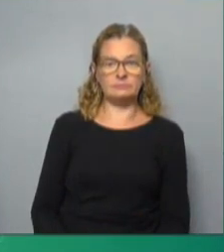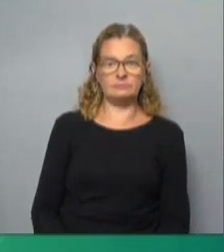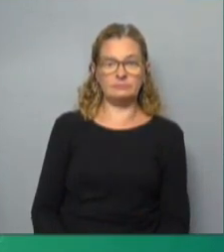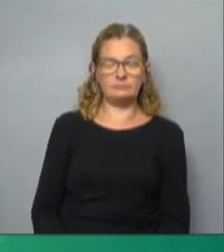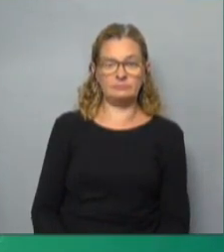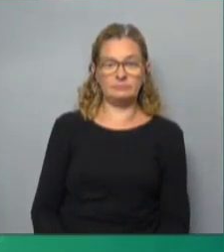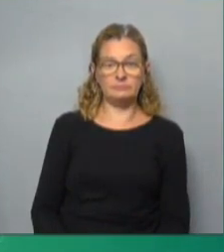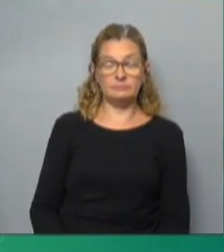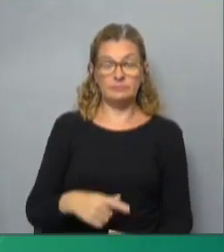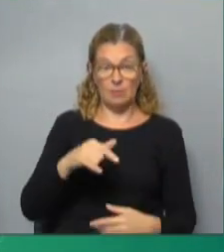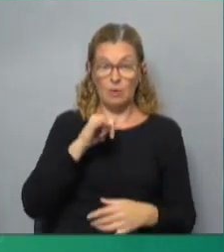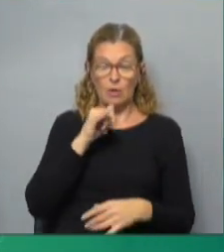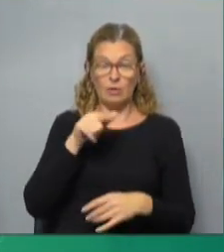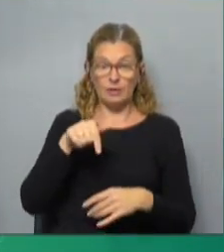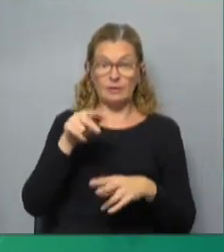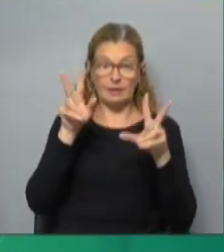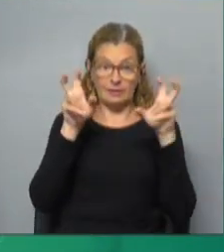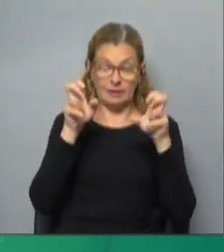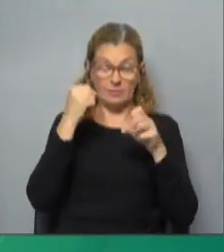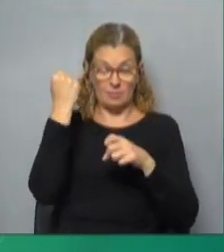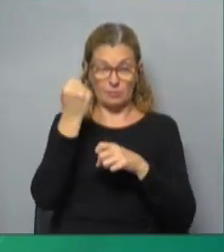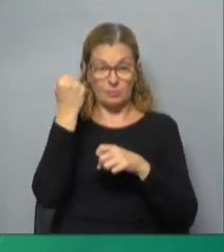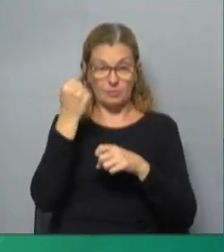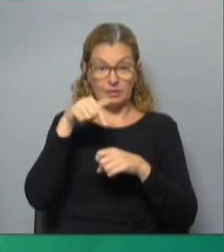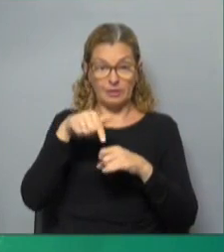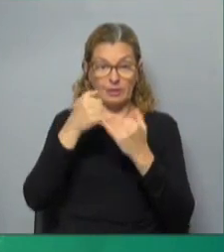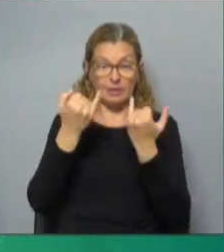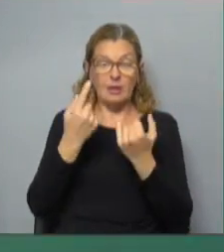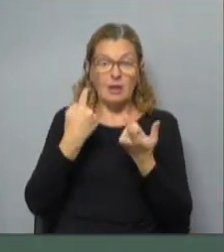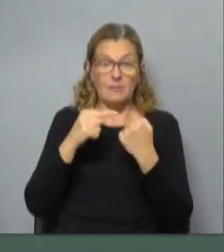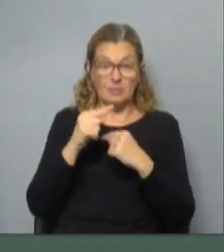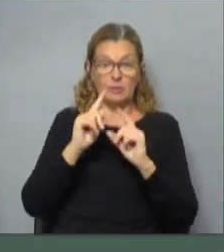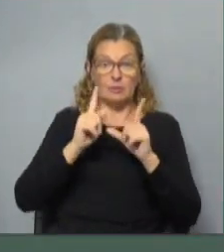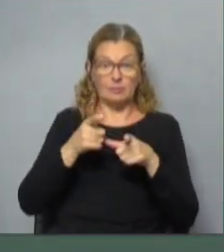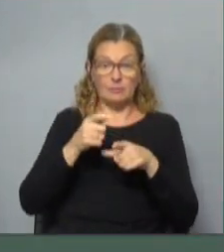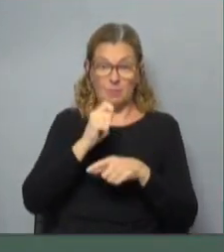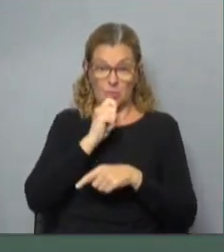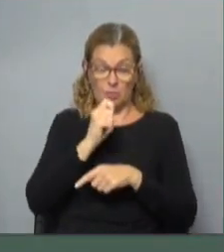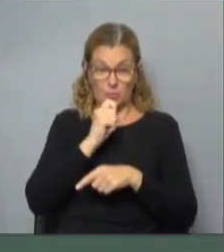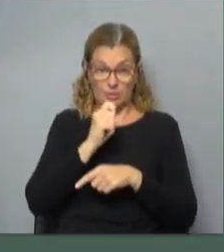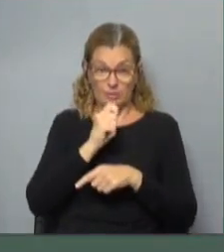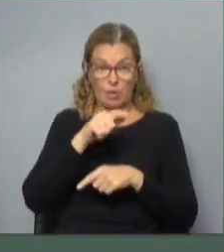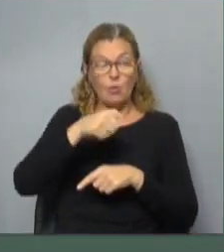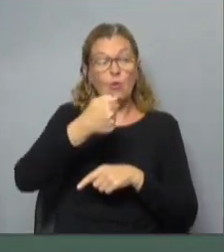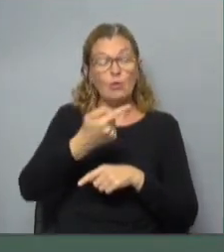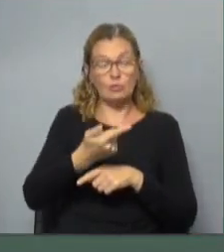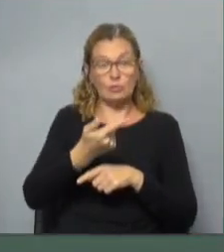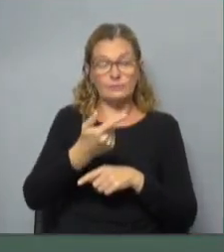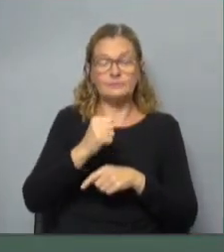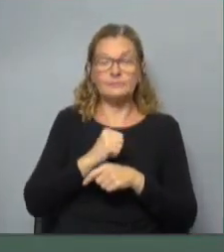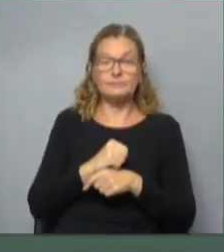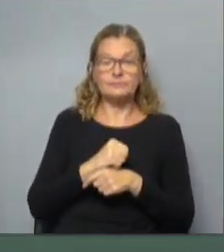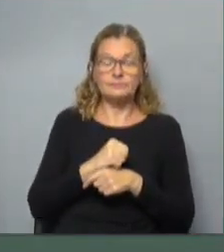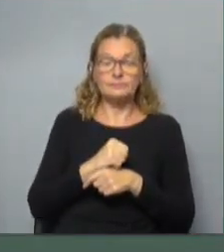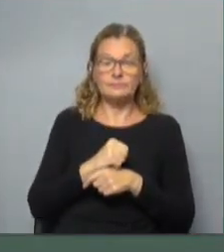bueno vamos a desarrollar este que es uno de los temas importantes del día pero si te parece vamos a otro punto de la ciudad es cierto porque tenemos pronto